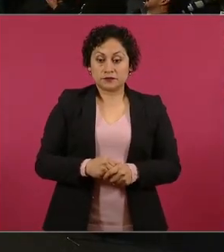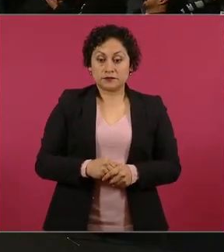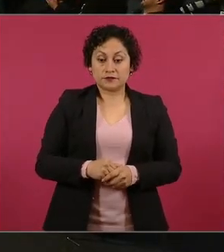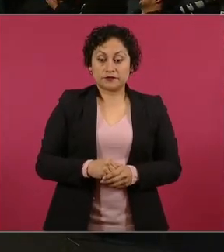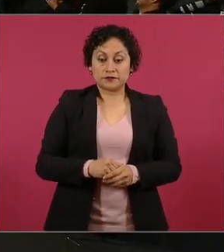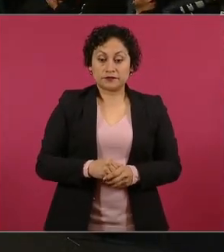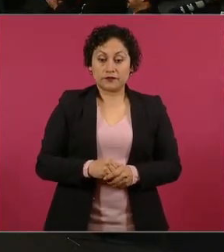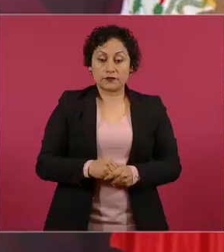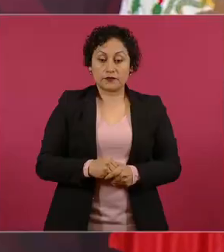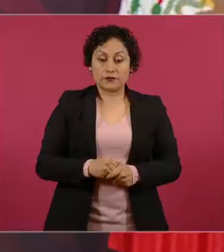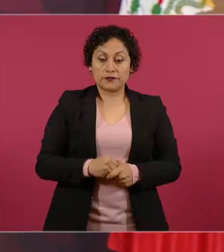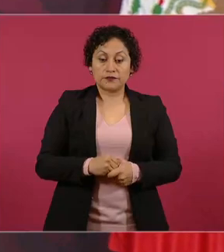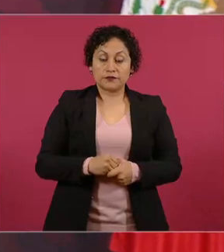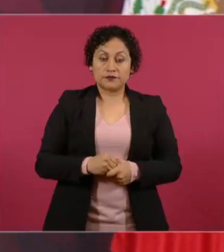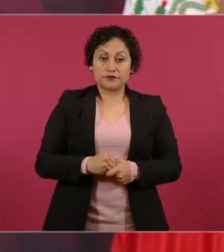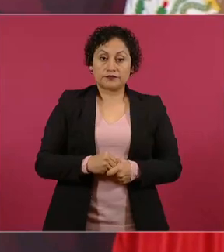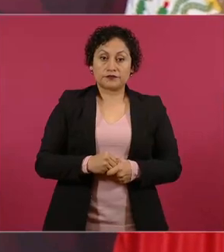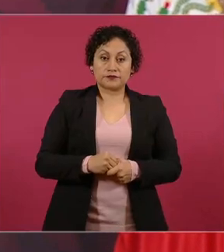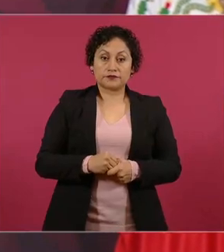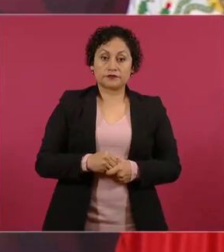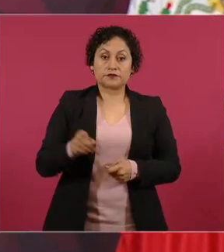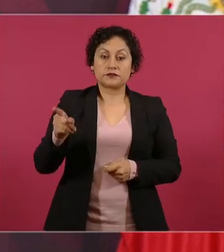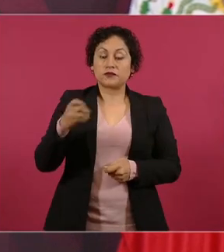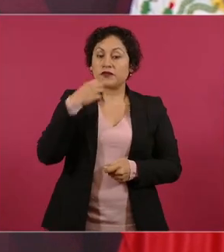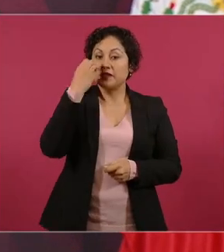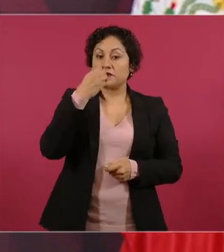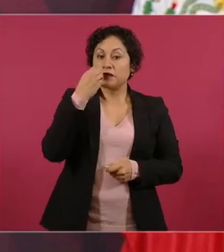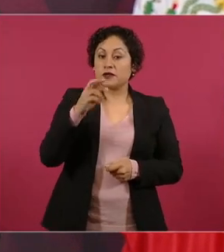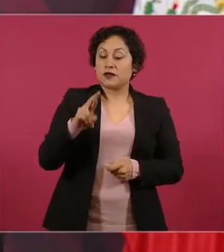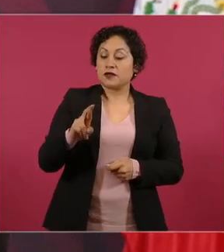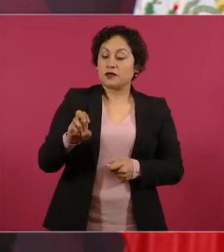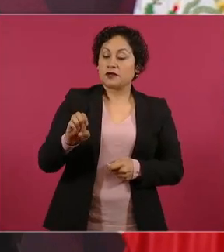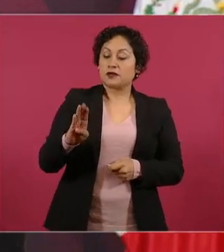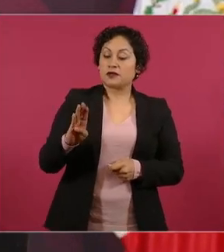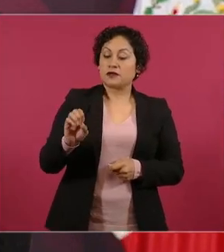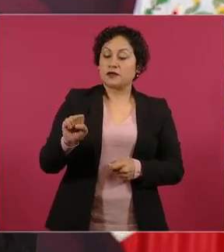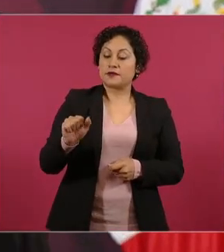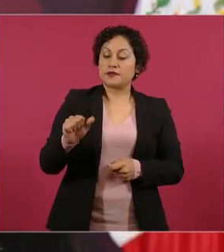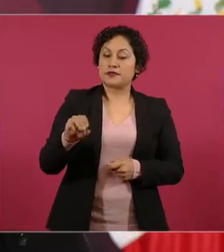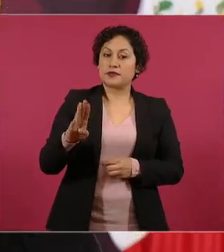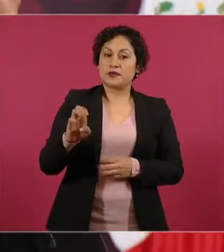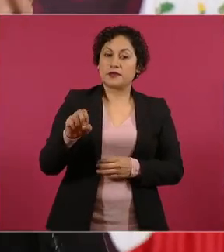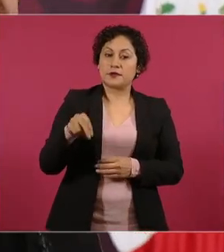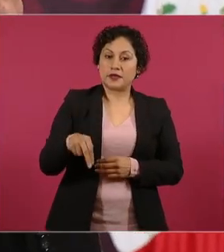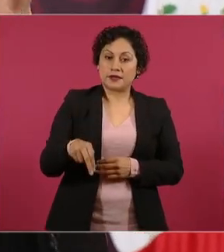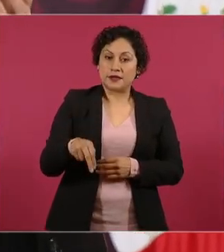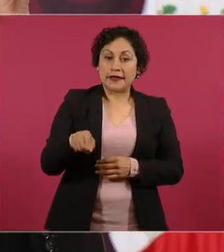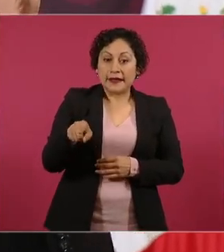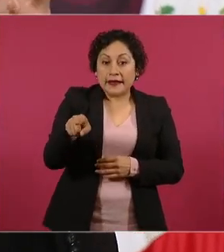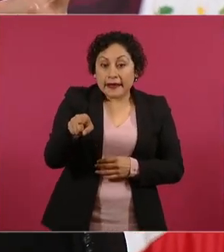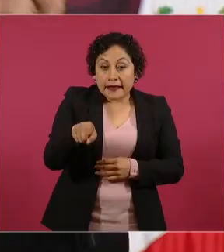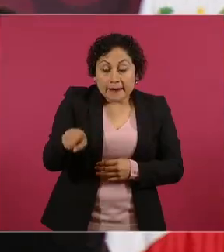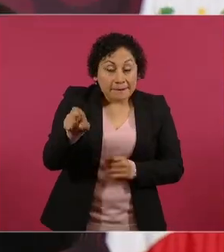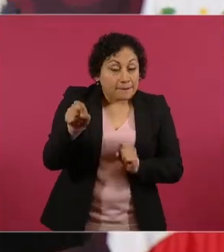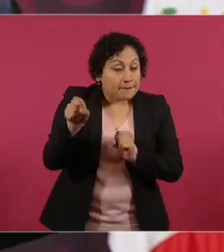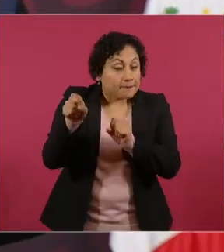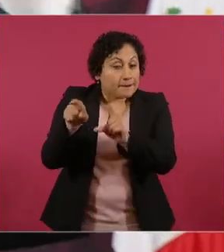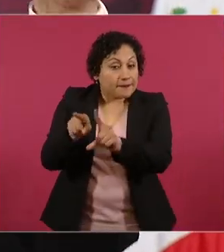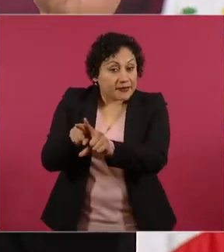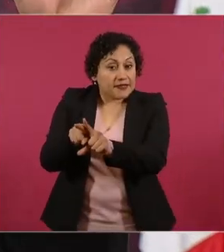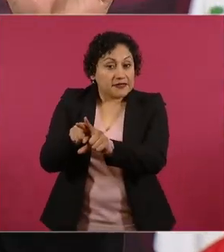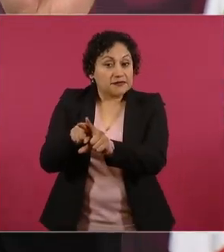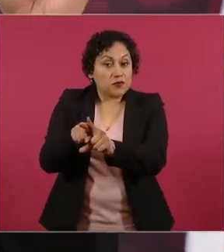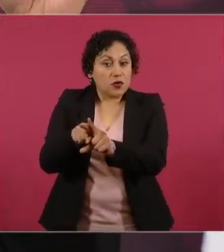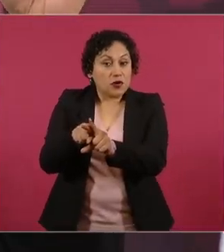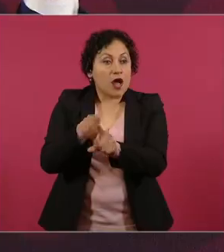2017, en el Repsamen, en una escuela que se derrumba, inventan para tener